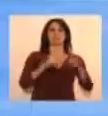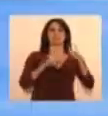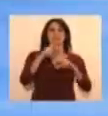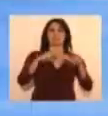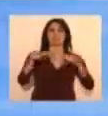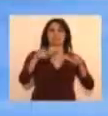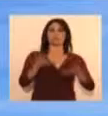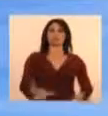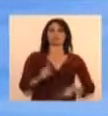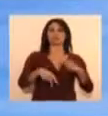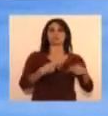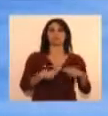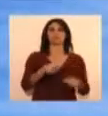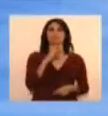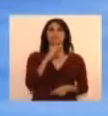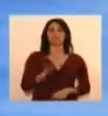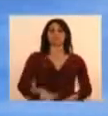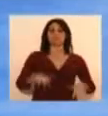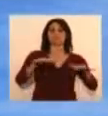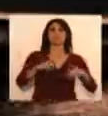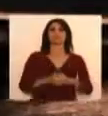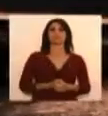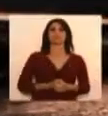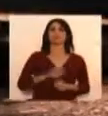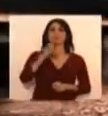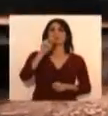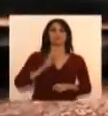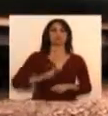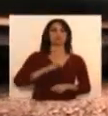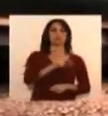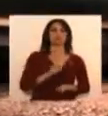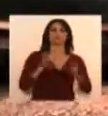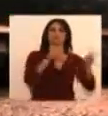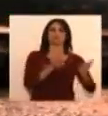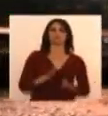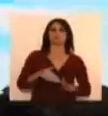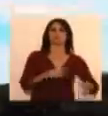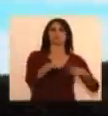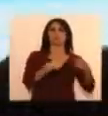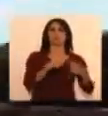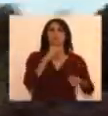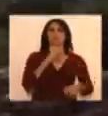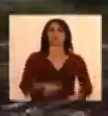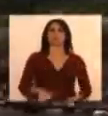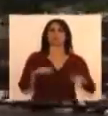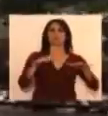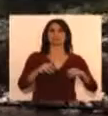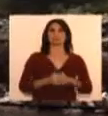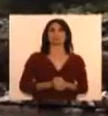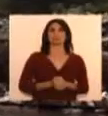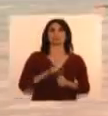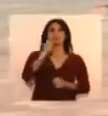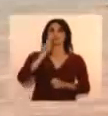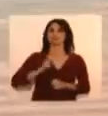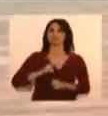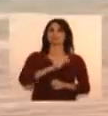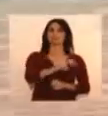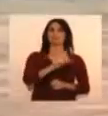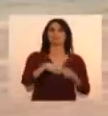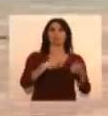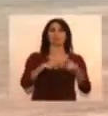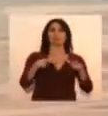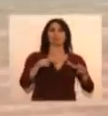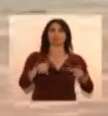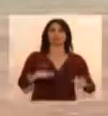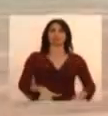No construya en zonas bajas expuestas a inundaciones. No cruzar puentes y ríos donde el nivel del agua ha subido. No